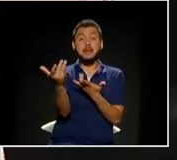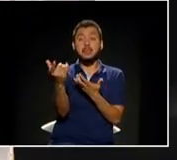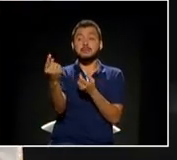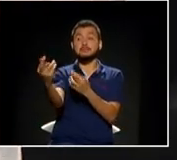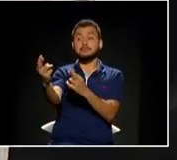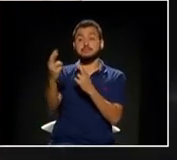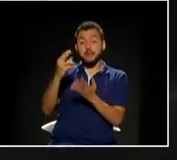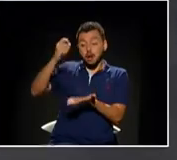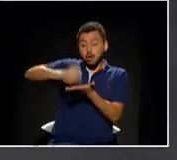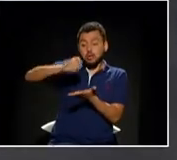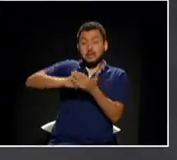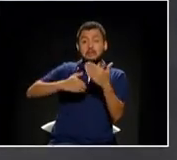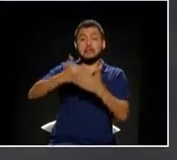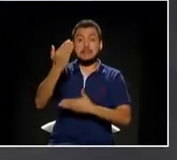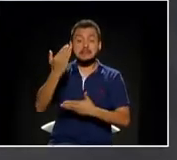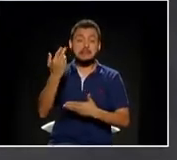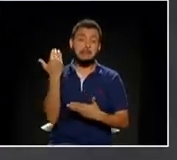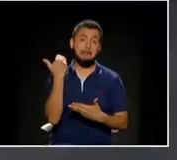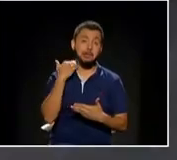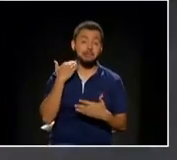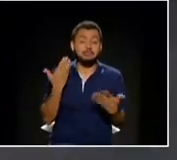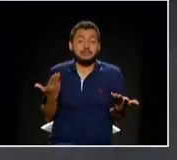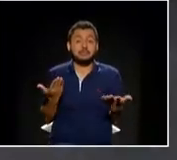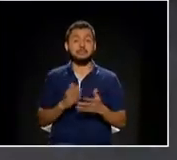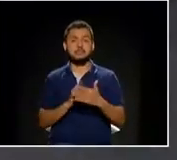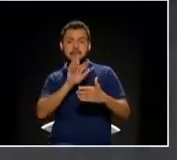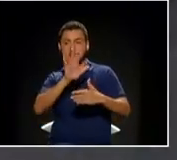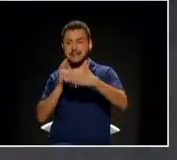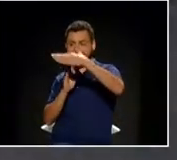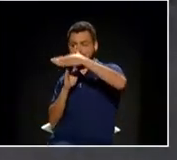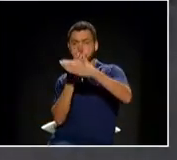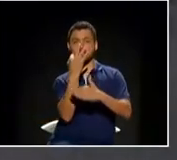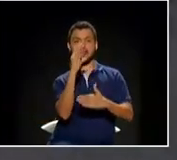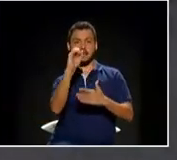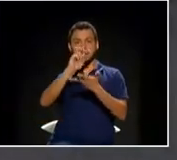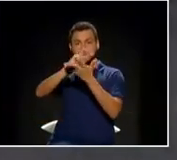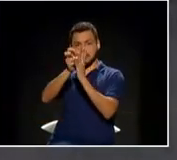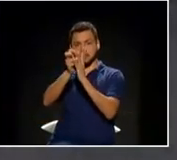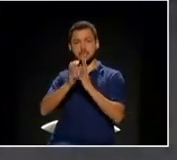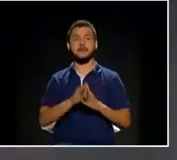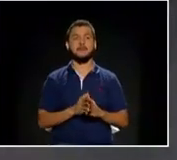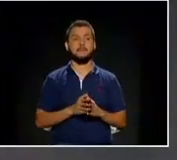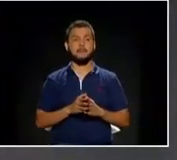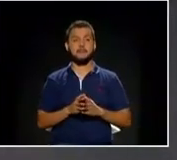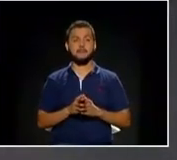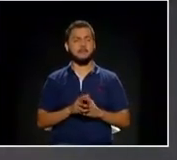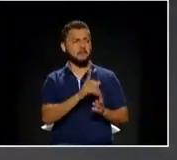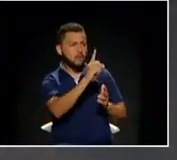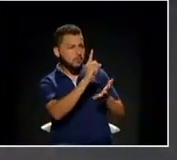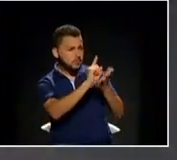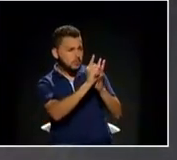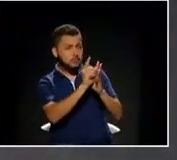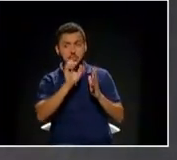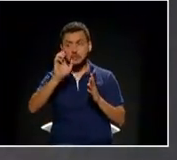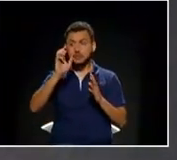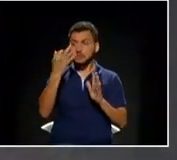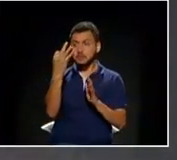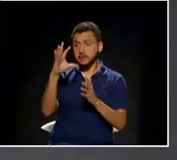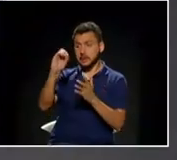que se reduzca el costo de esa eliminación y